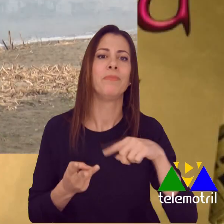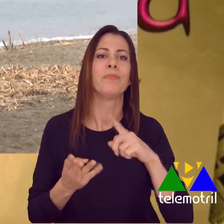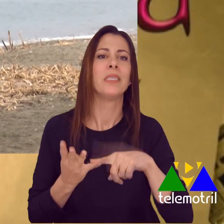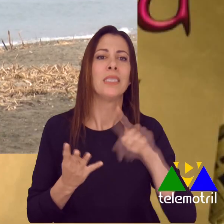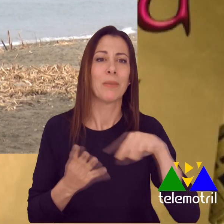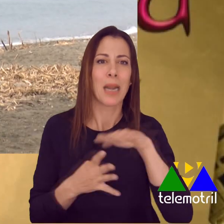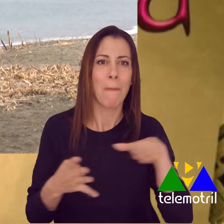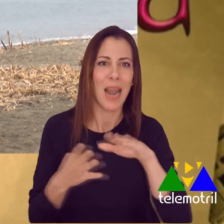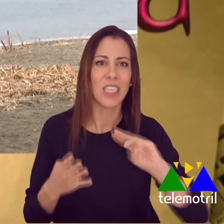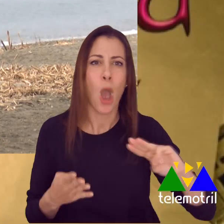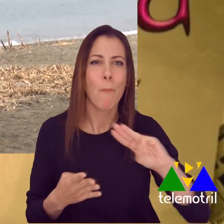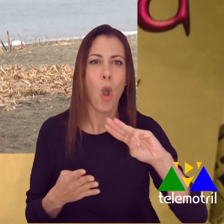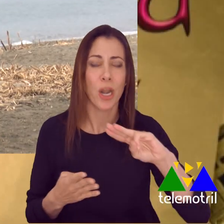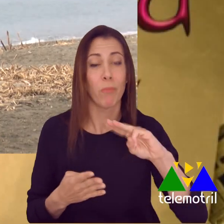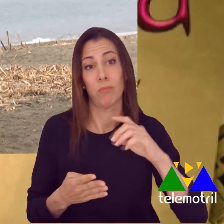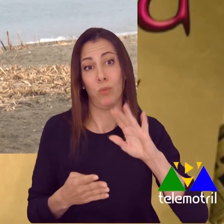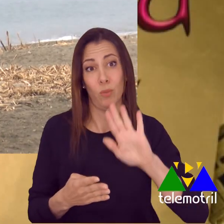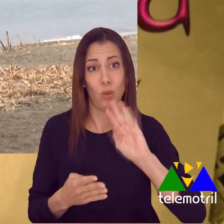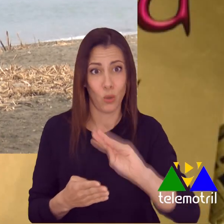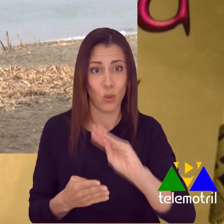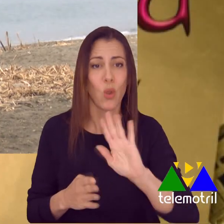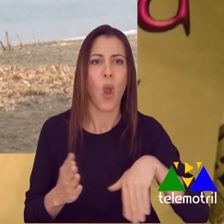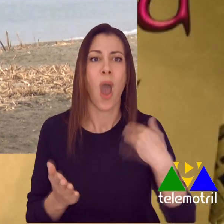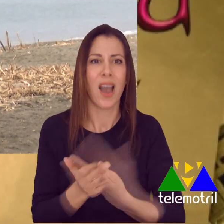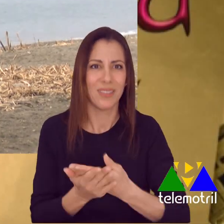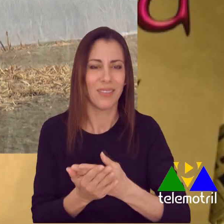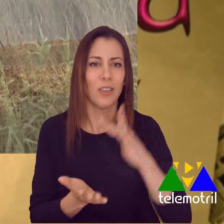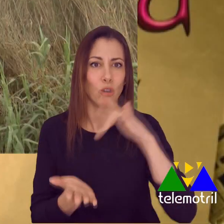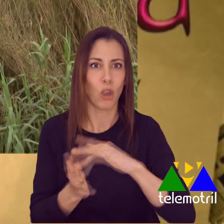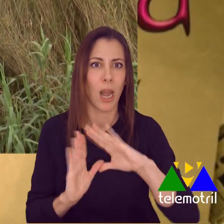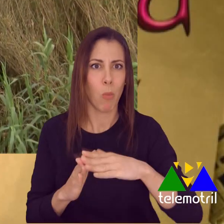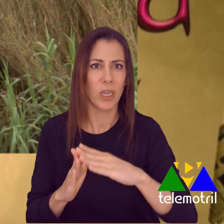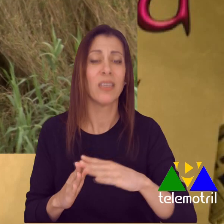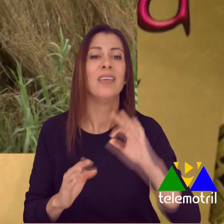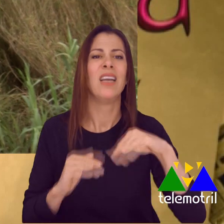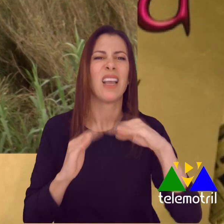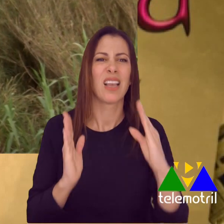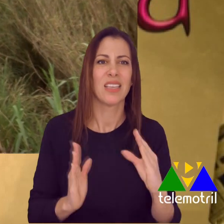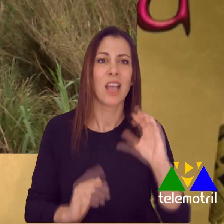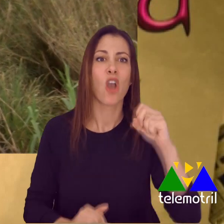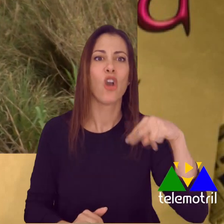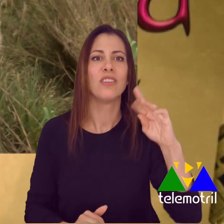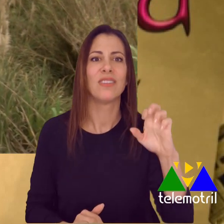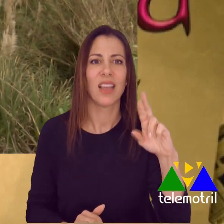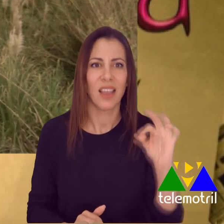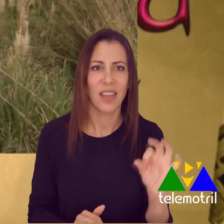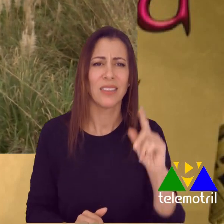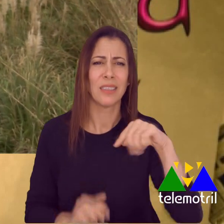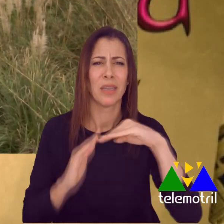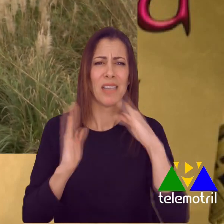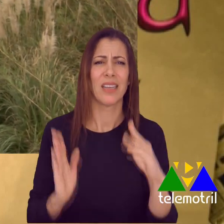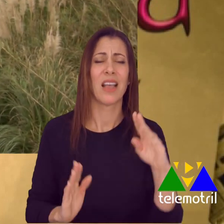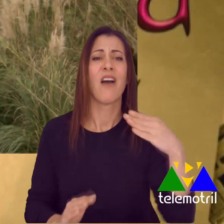playa Poniente y su historia de pesquería, es decir, hasta llegar hasta el puerto. Casa Contreras. El pago de la Casa Contreras, los